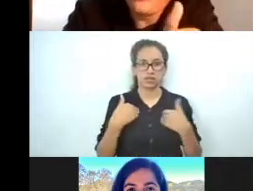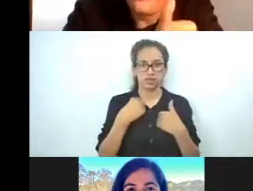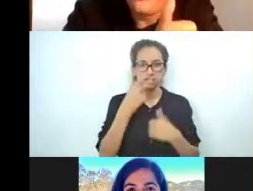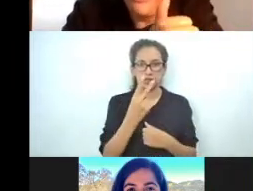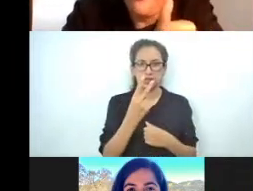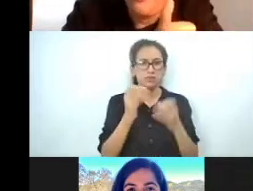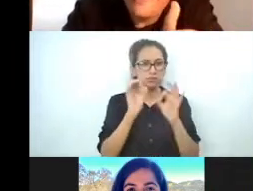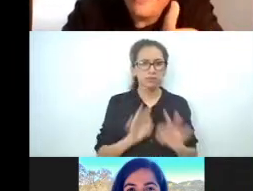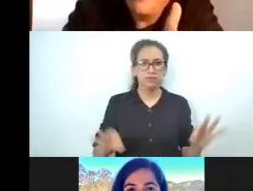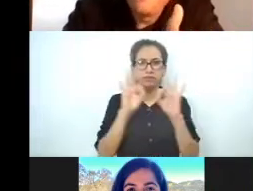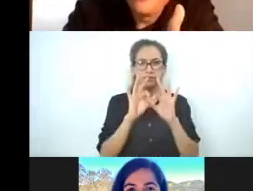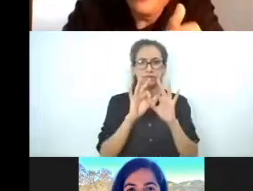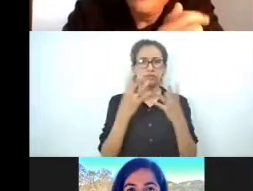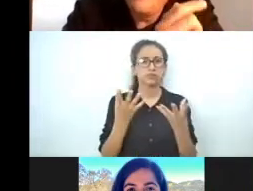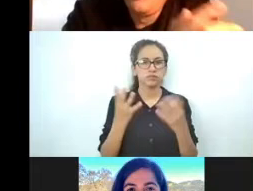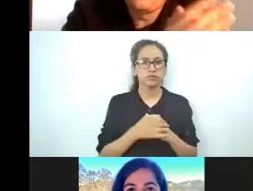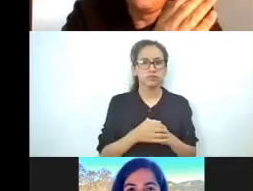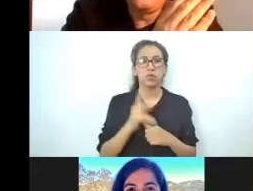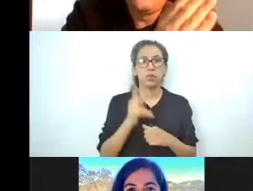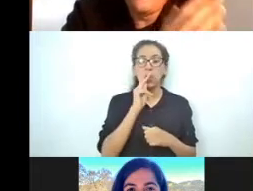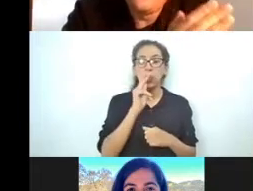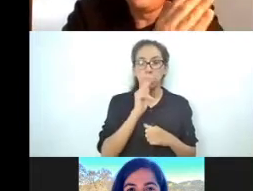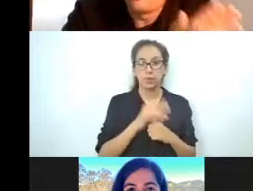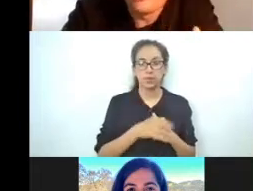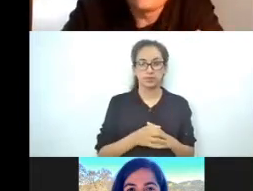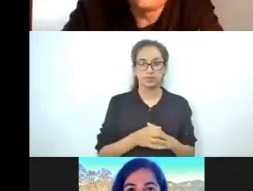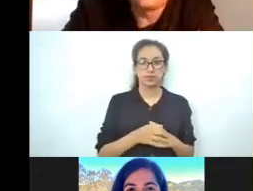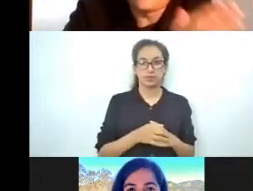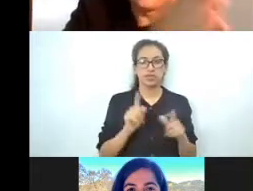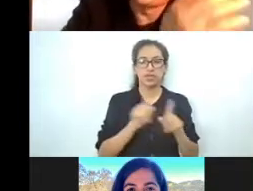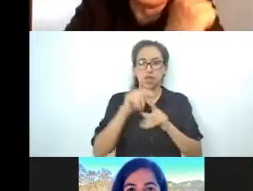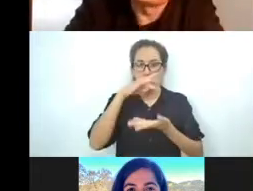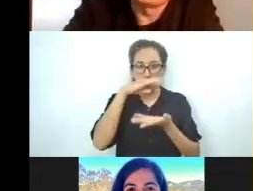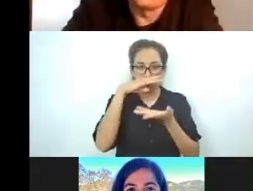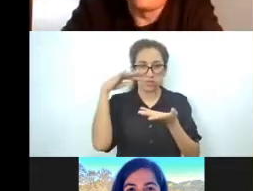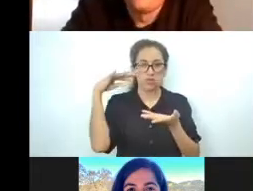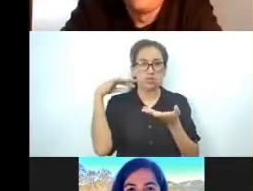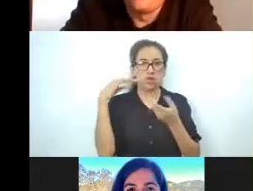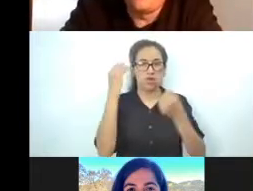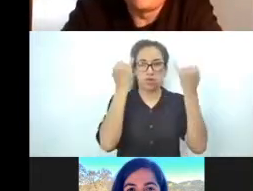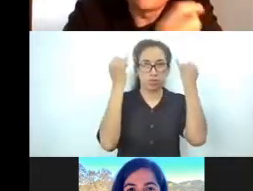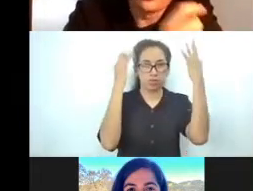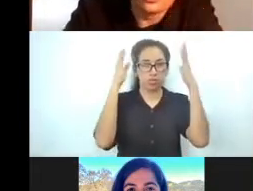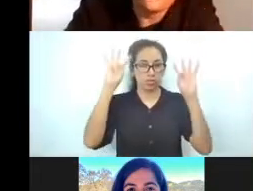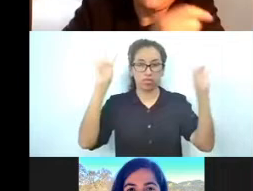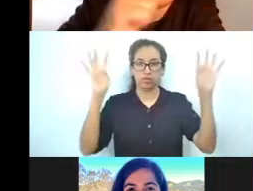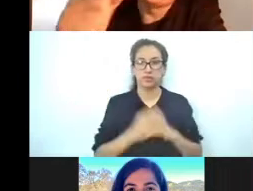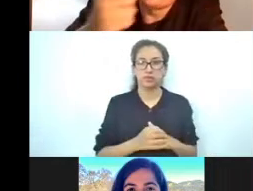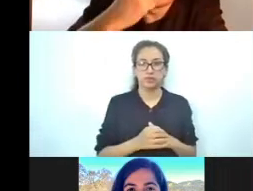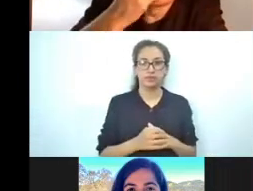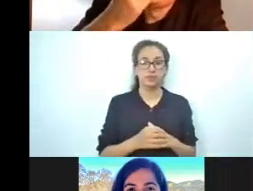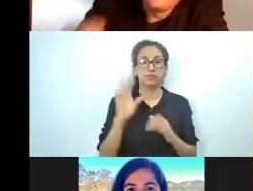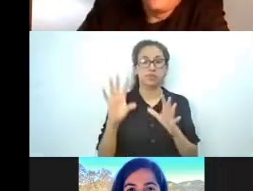riesgo importantes el fumar y el uso de drogas recreativas, por ejemplo, ¿no? Que se asocia a